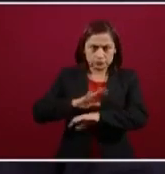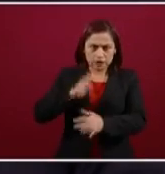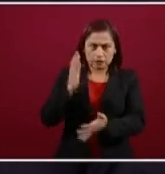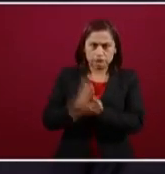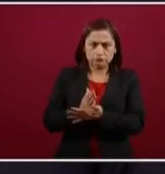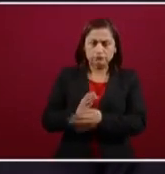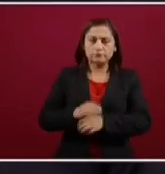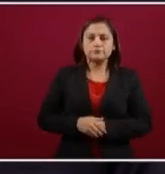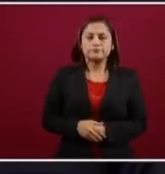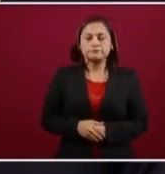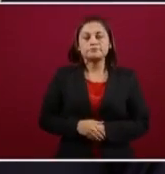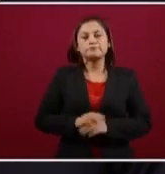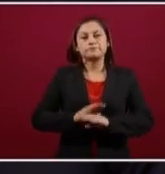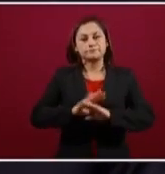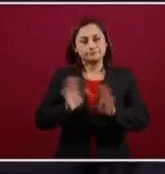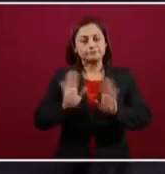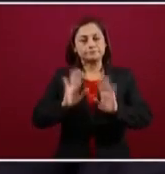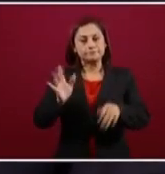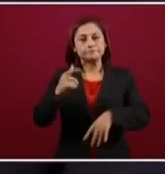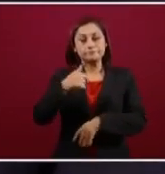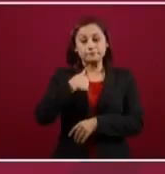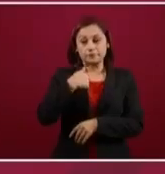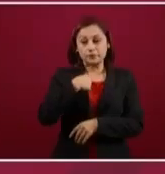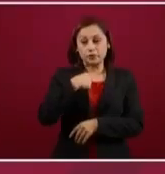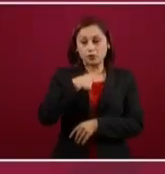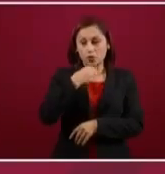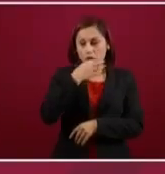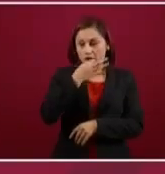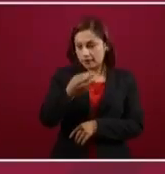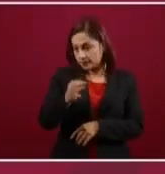punto de